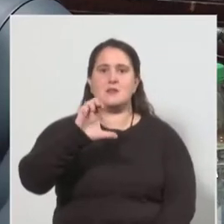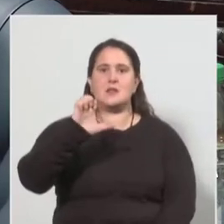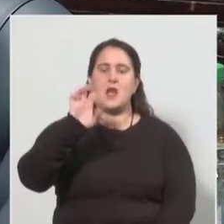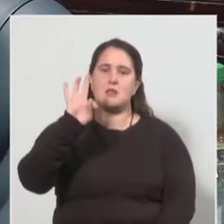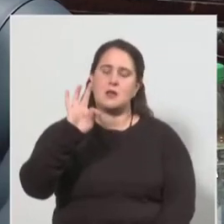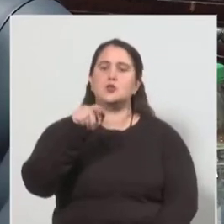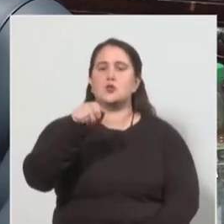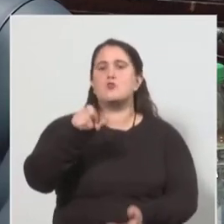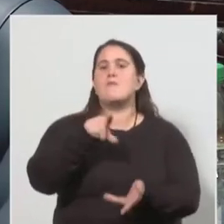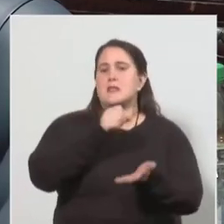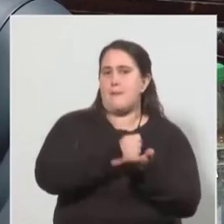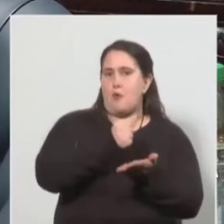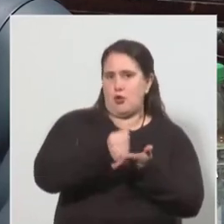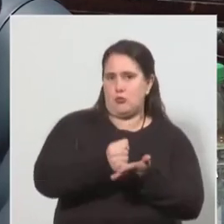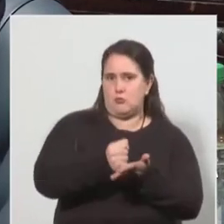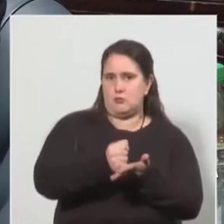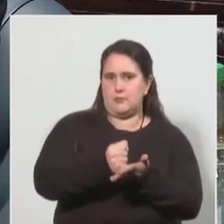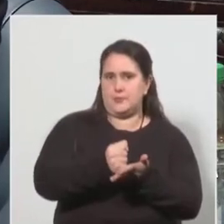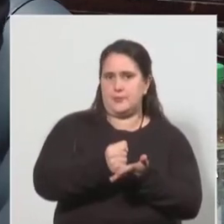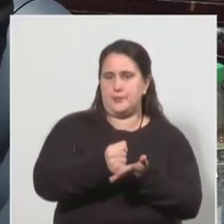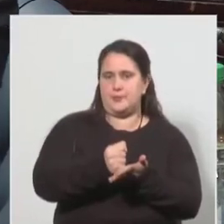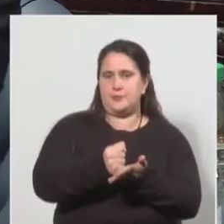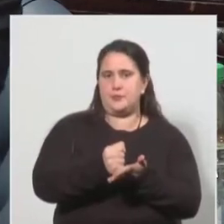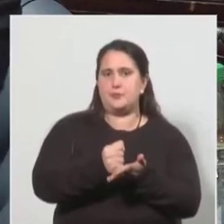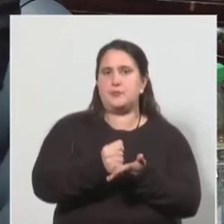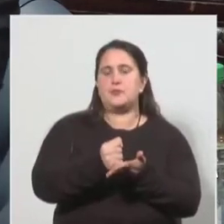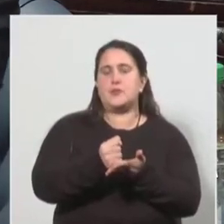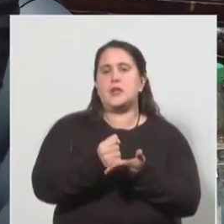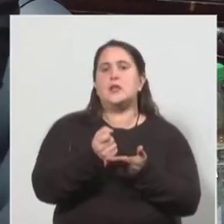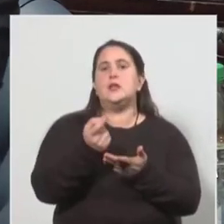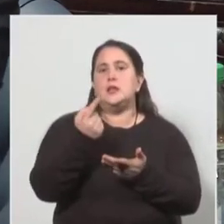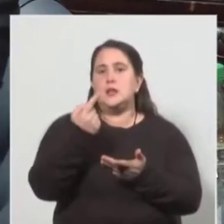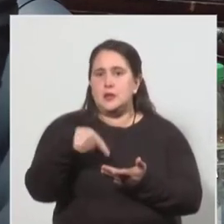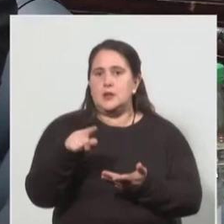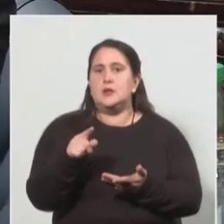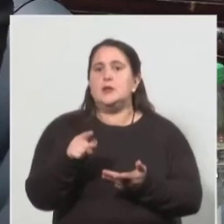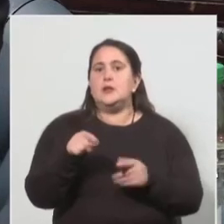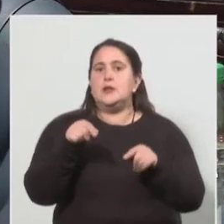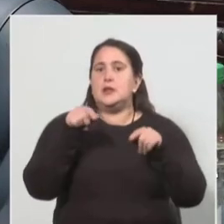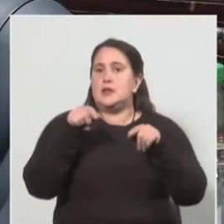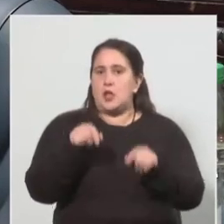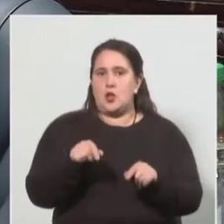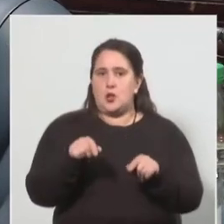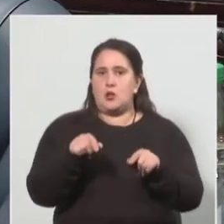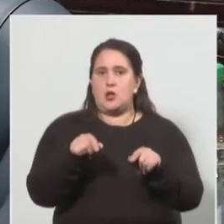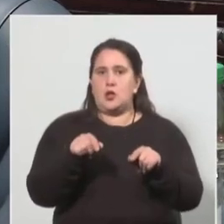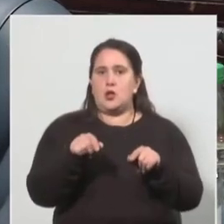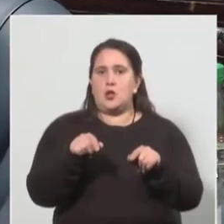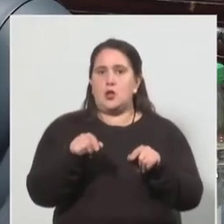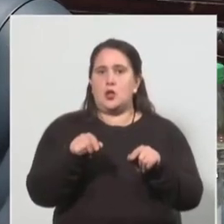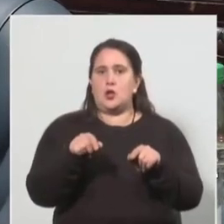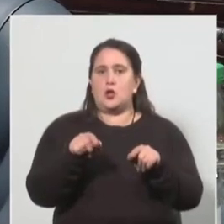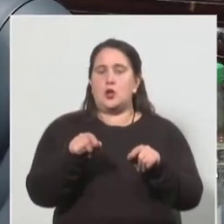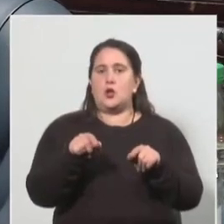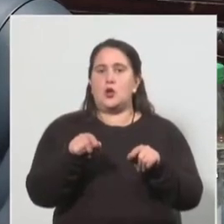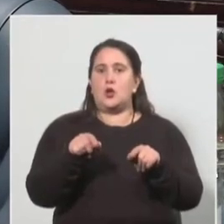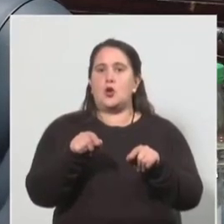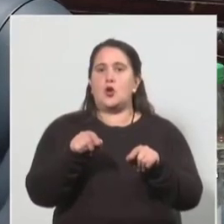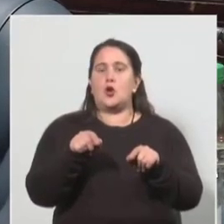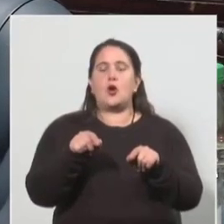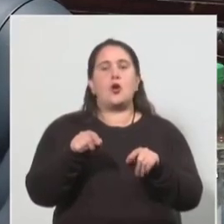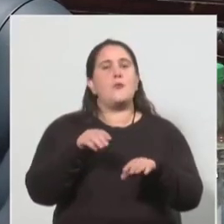su pasaporte. Por lo tanto, esto no es un ámbito